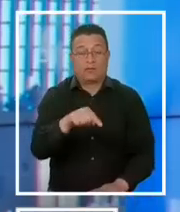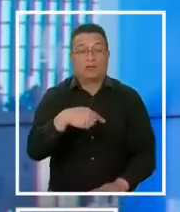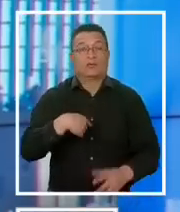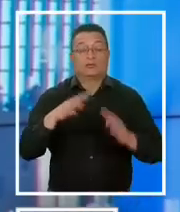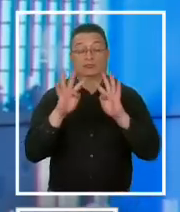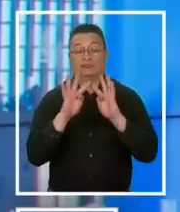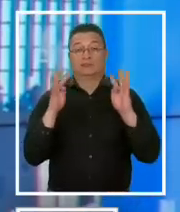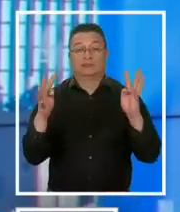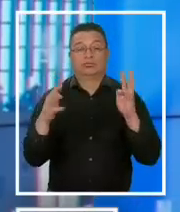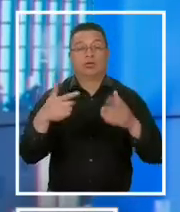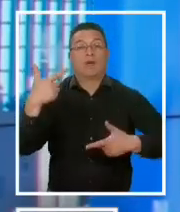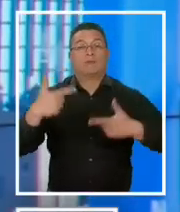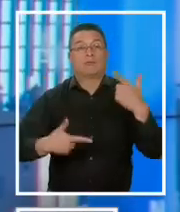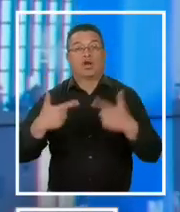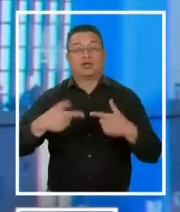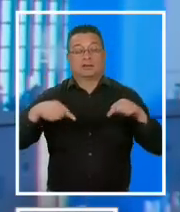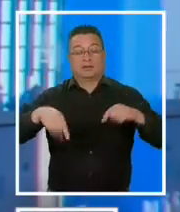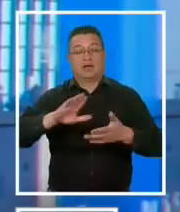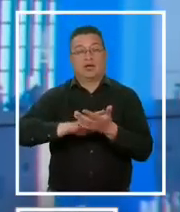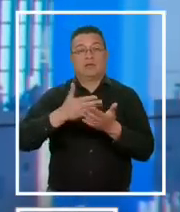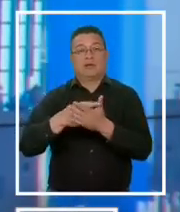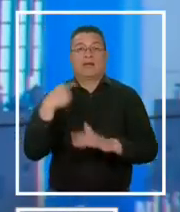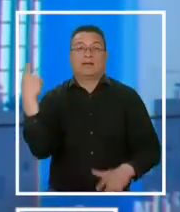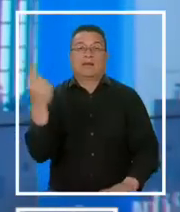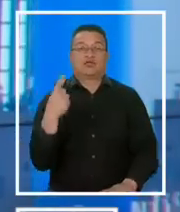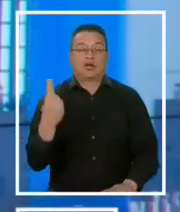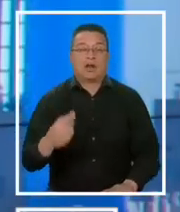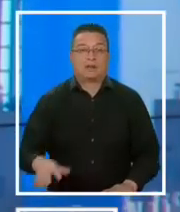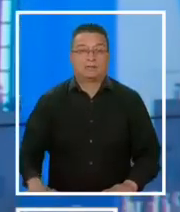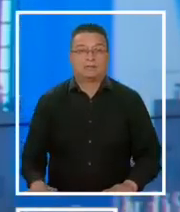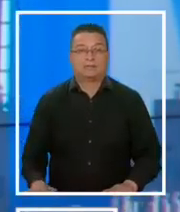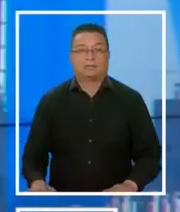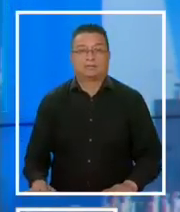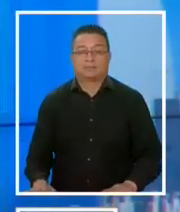nuestro panel político aquí en estado nacional